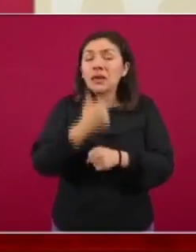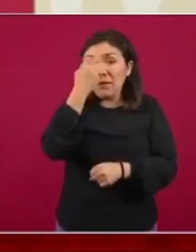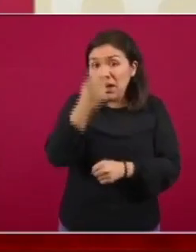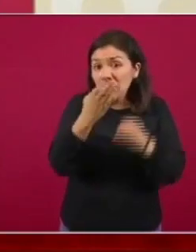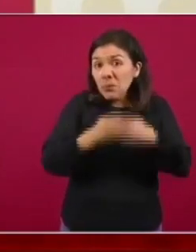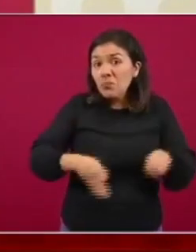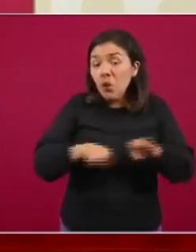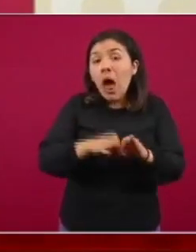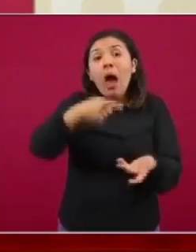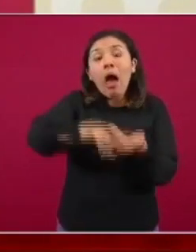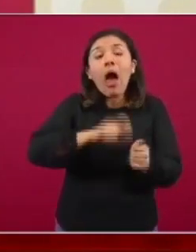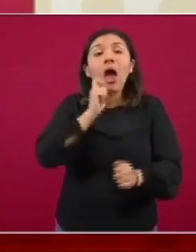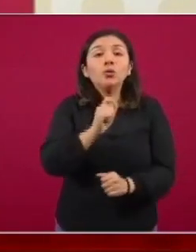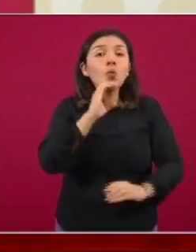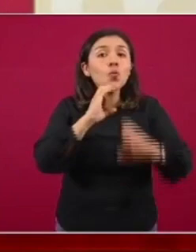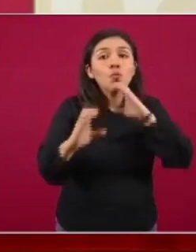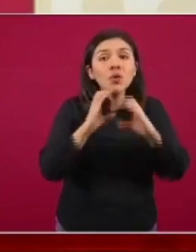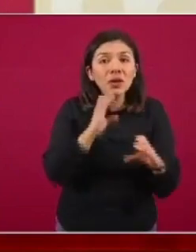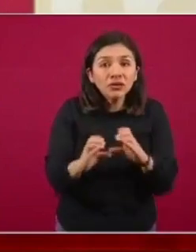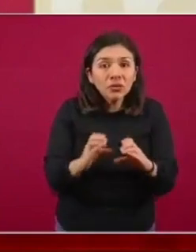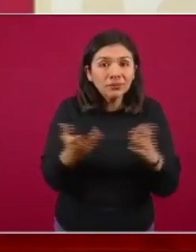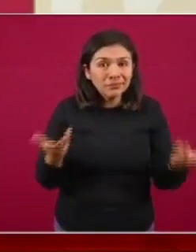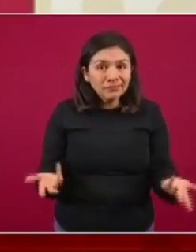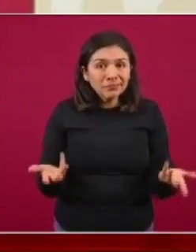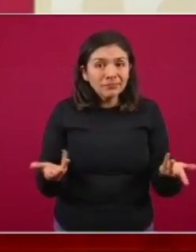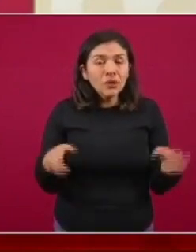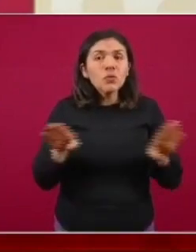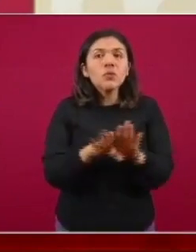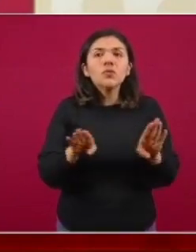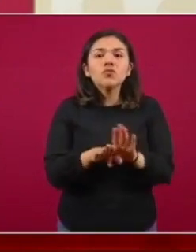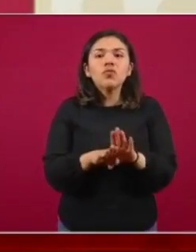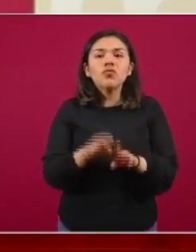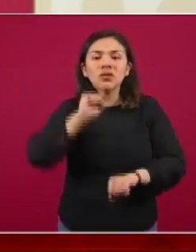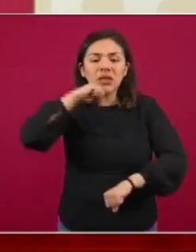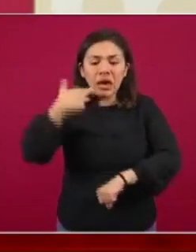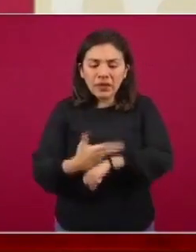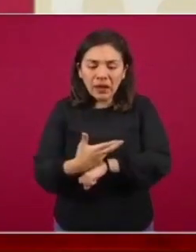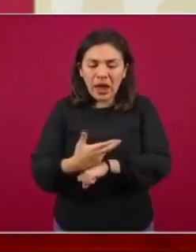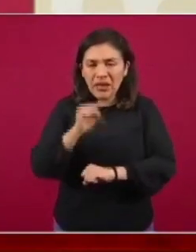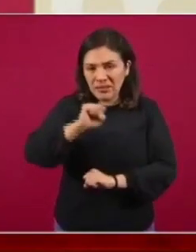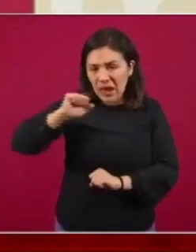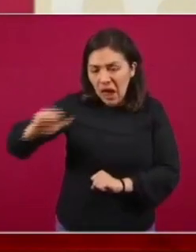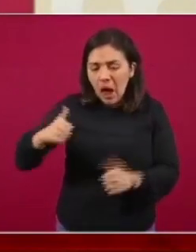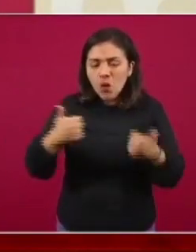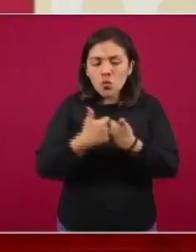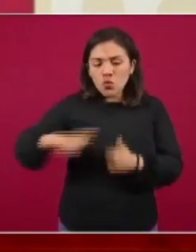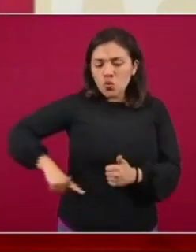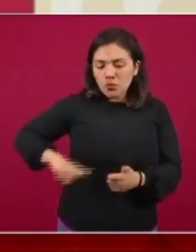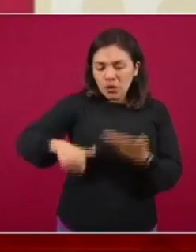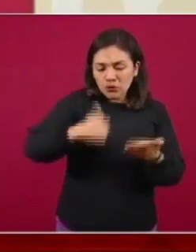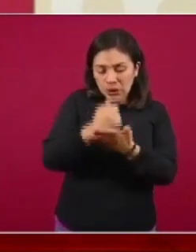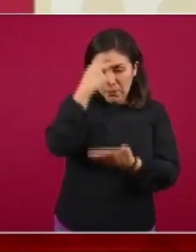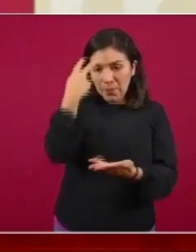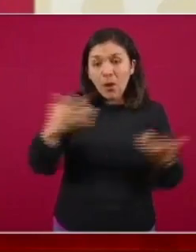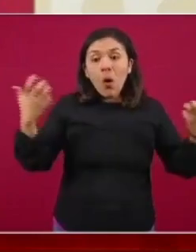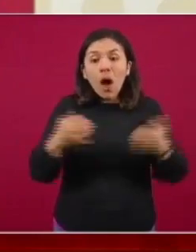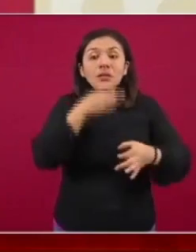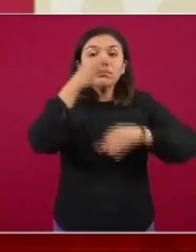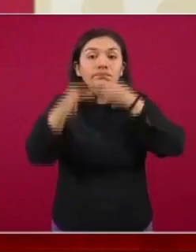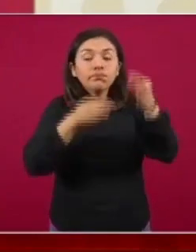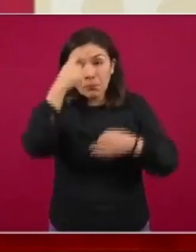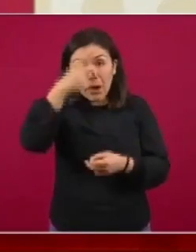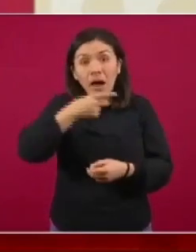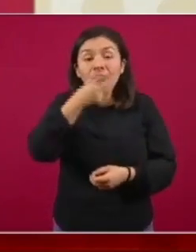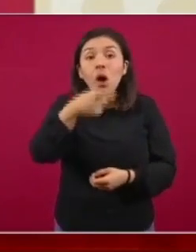de la comunicación, que la Secretaría de Salud y el Gobierno de la Ciudad de México hace a la población, es